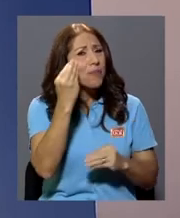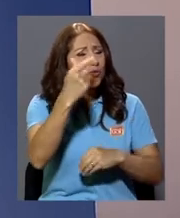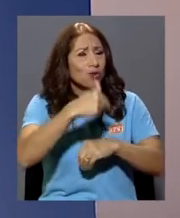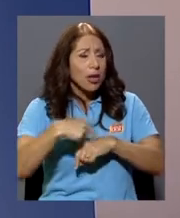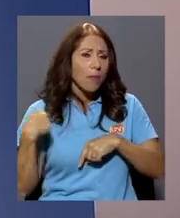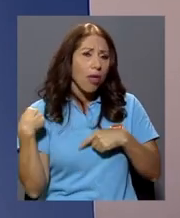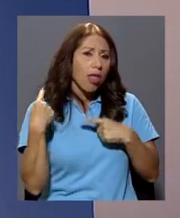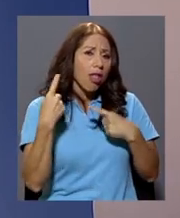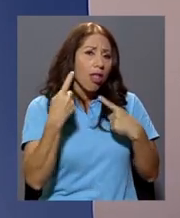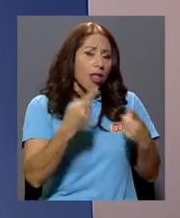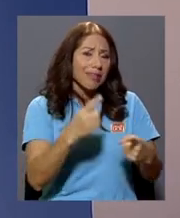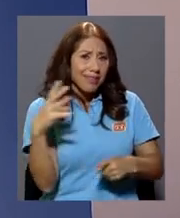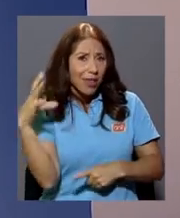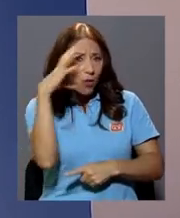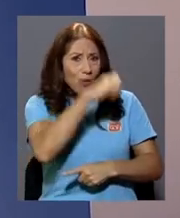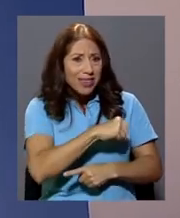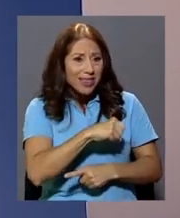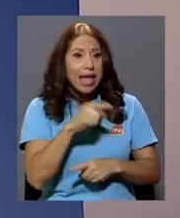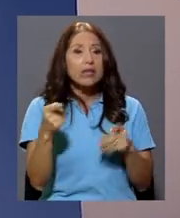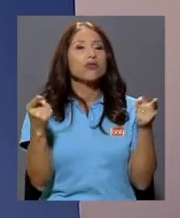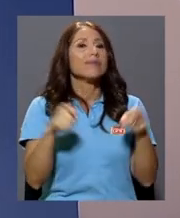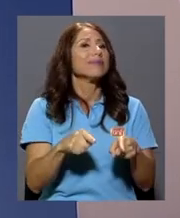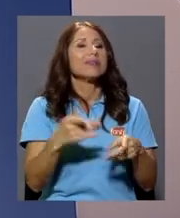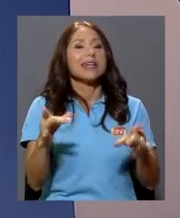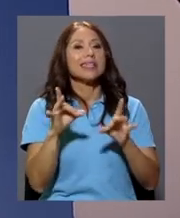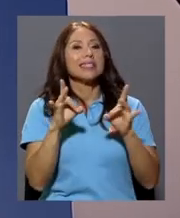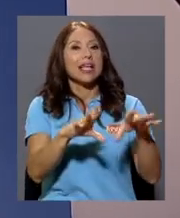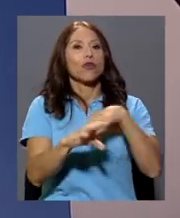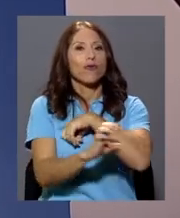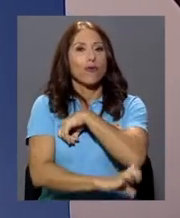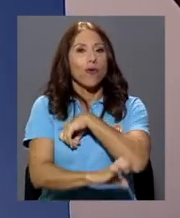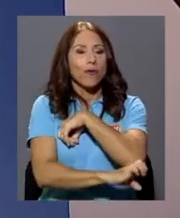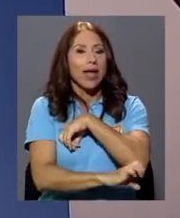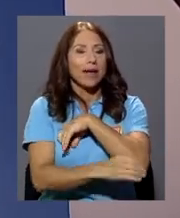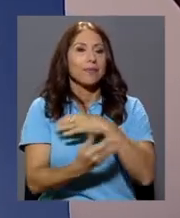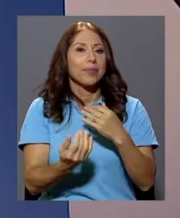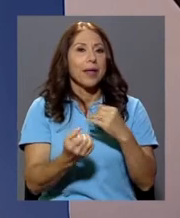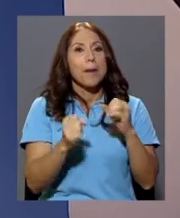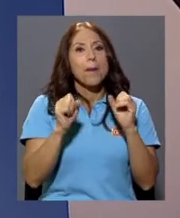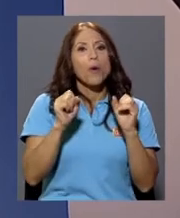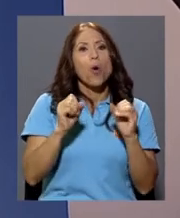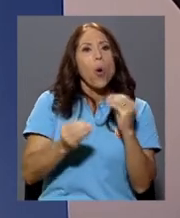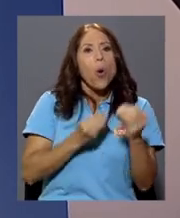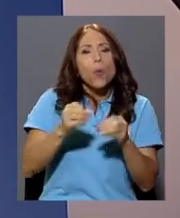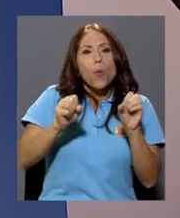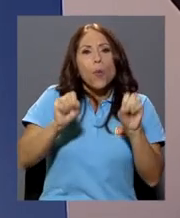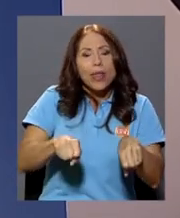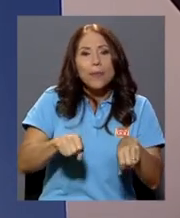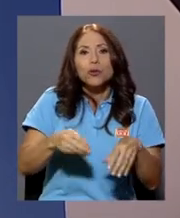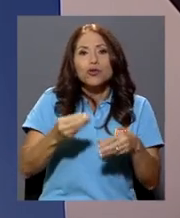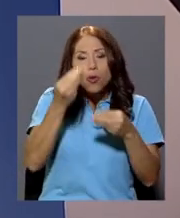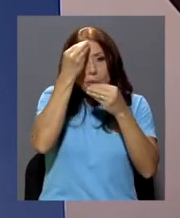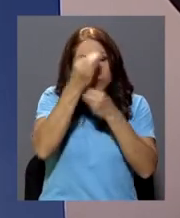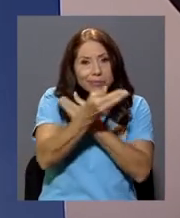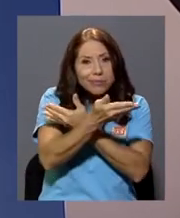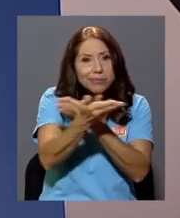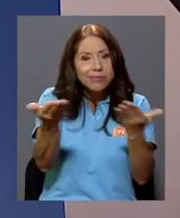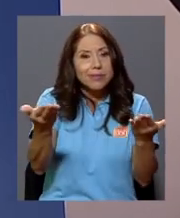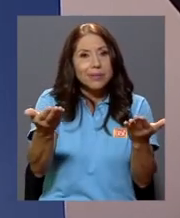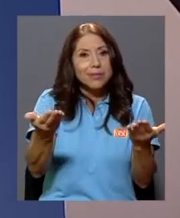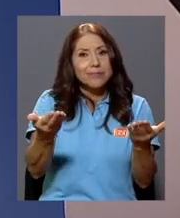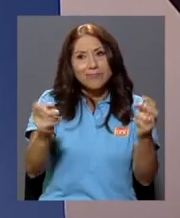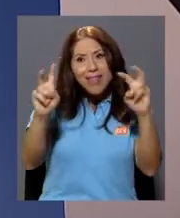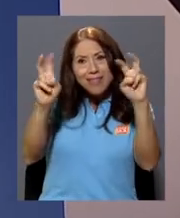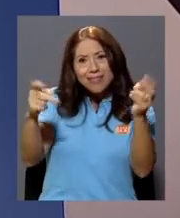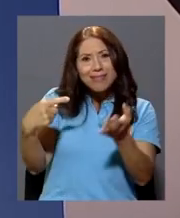tanto tiempo que detona en xenofobia, podemos tratar desde la generación de opinión, sí, posicionar